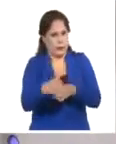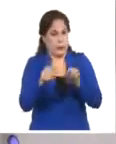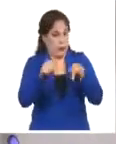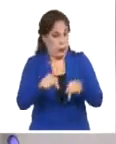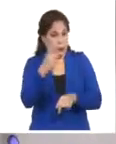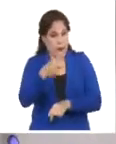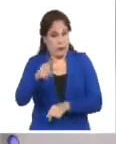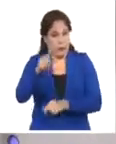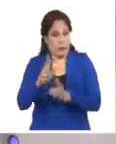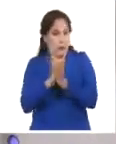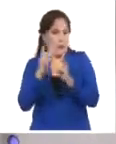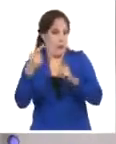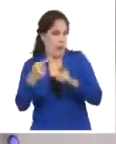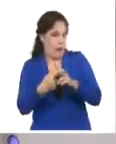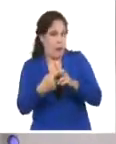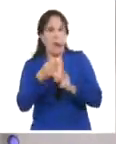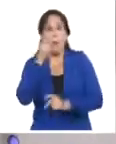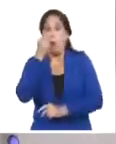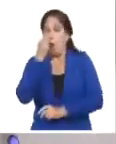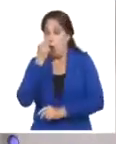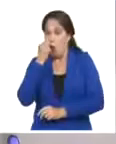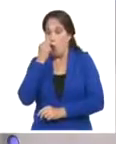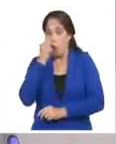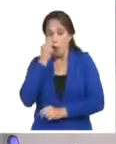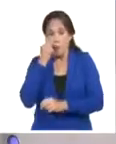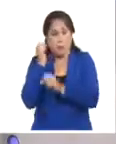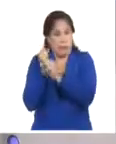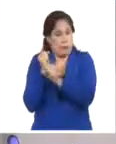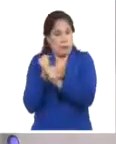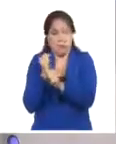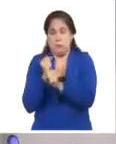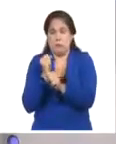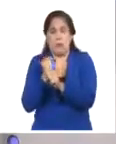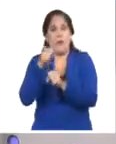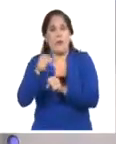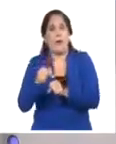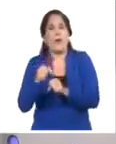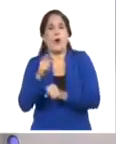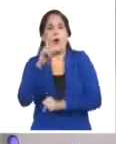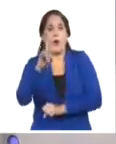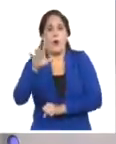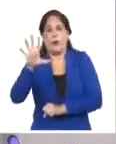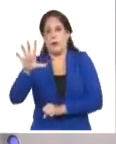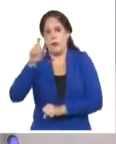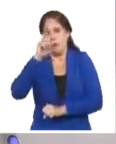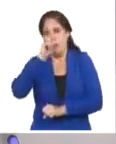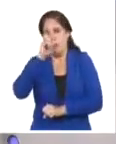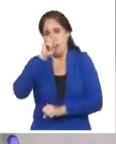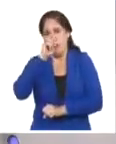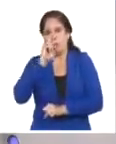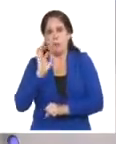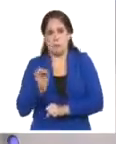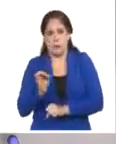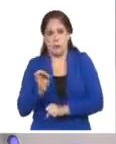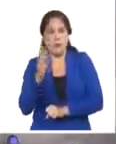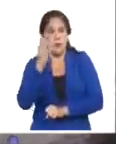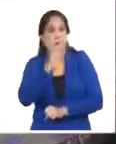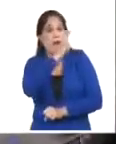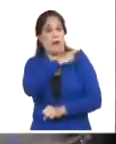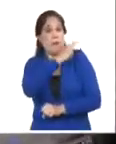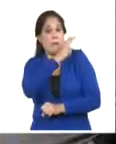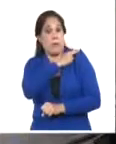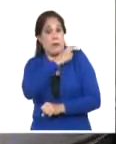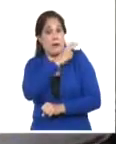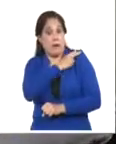hoy, 1 de mayo, un cubano integral, paradigma de trabajador y revolucionario, celebra sus 95 años de vida. Se trata del capitán del